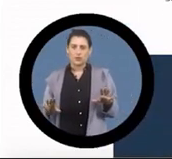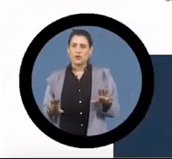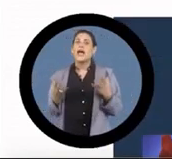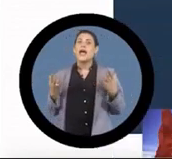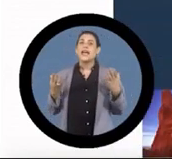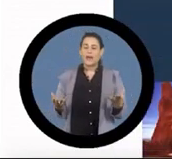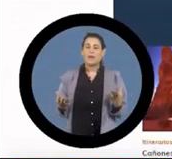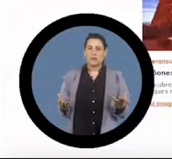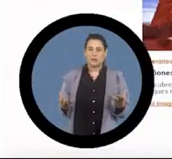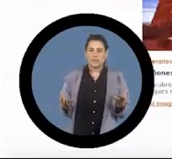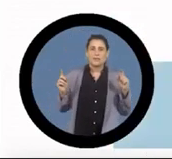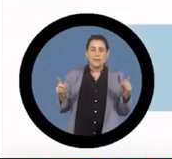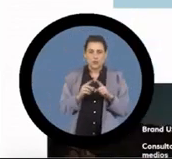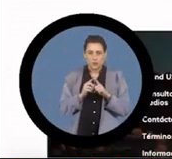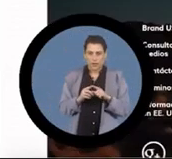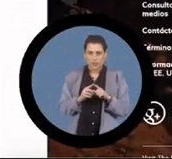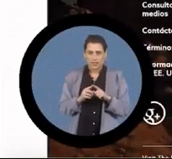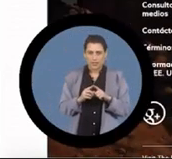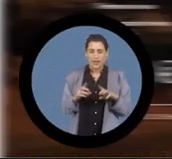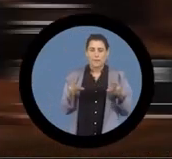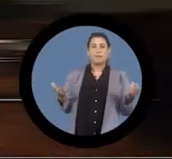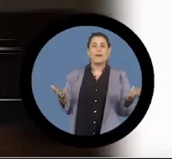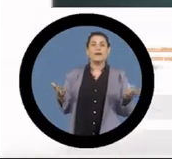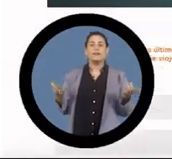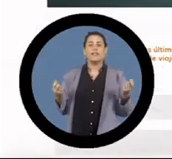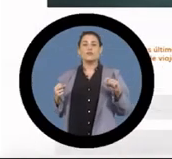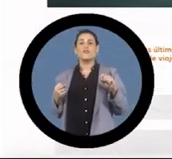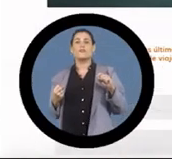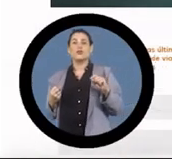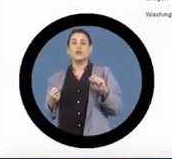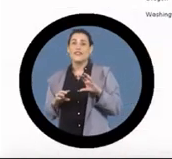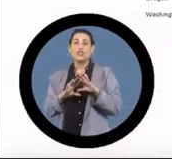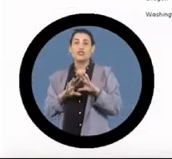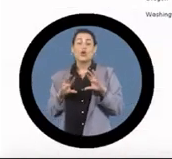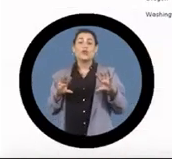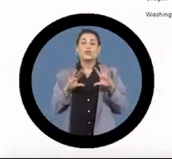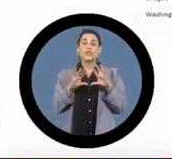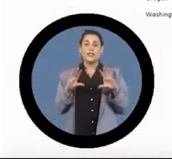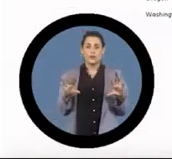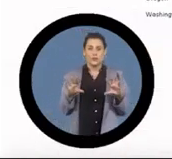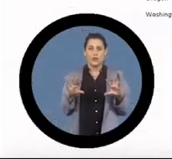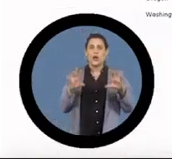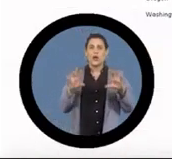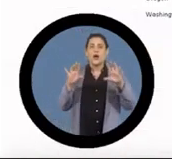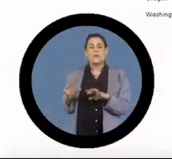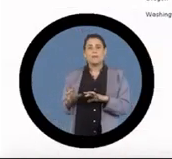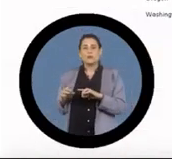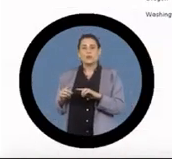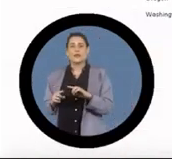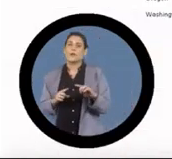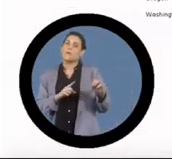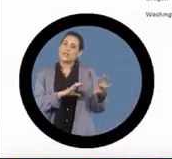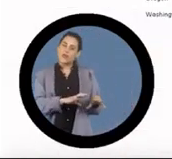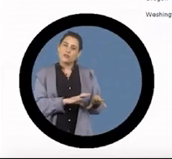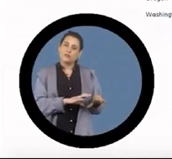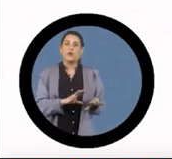vamos a ver? Vámonos por partes. Primero, tenemos información de todos los destinos. Podemos buscar por estado